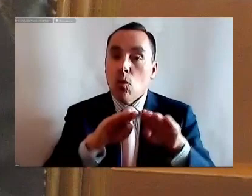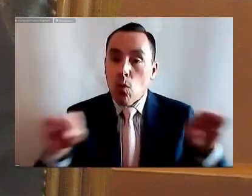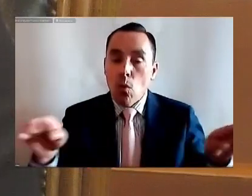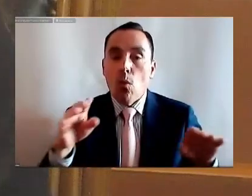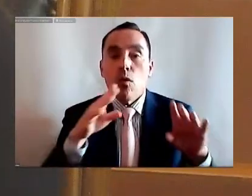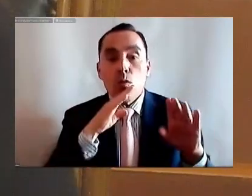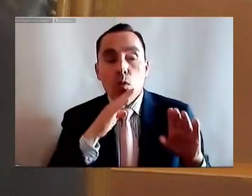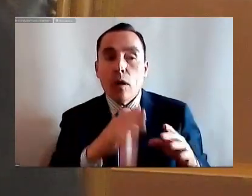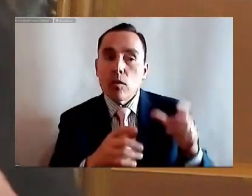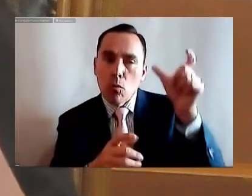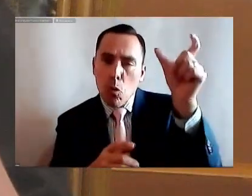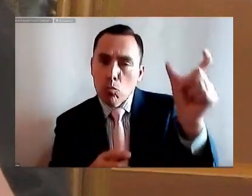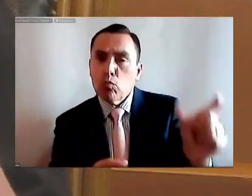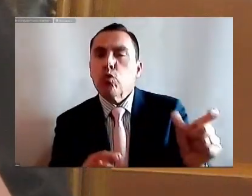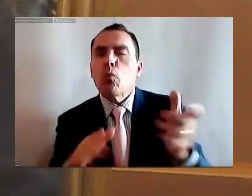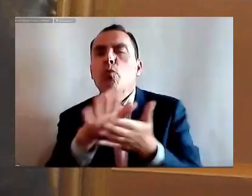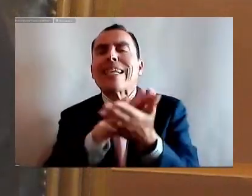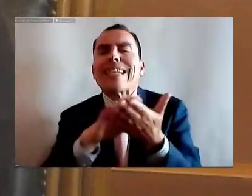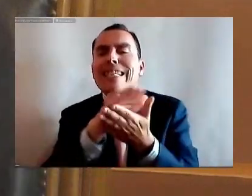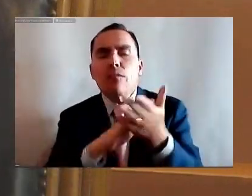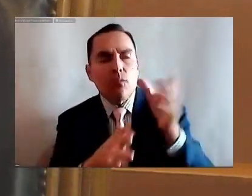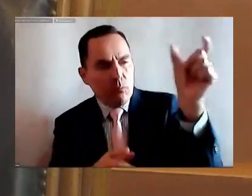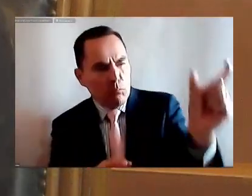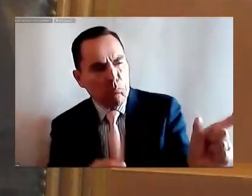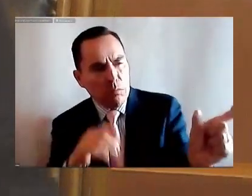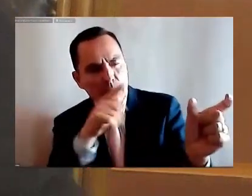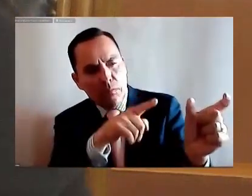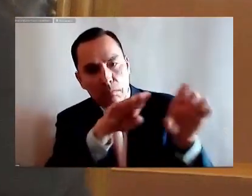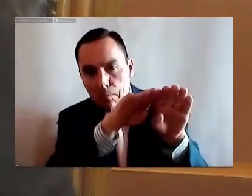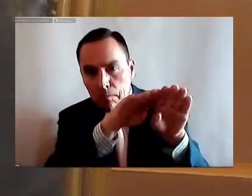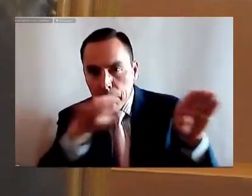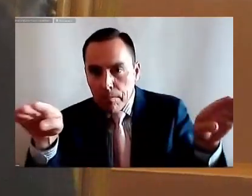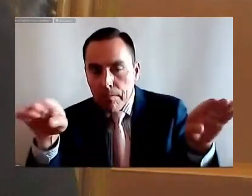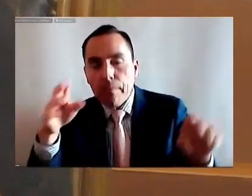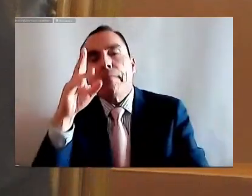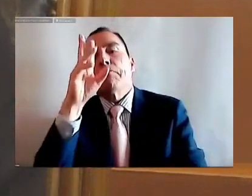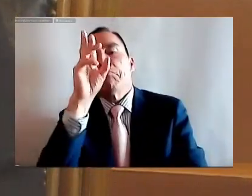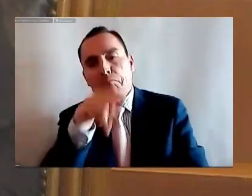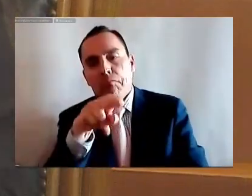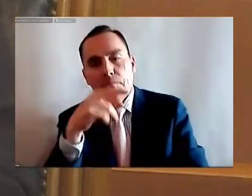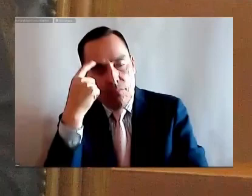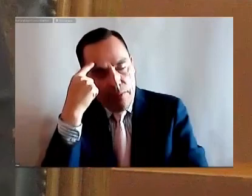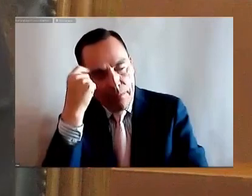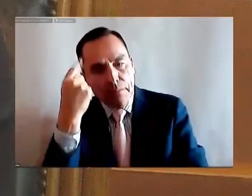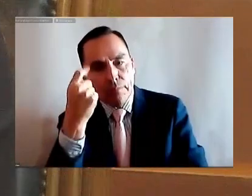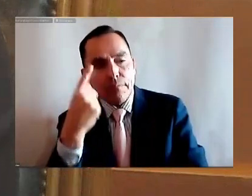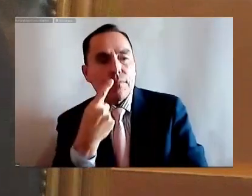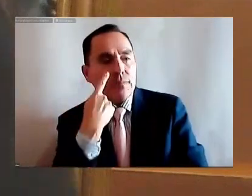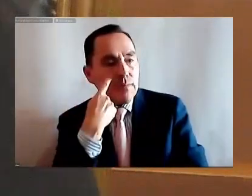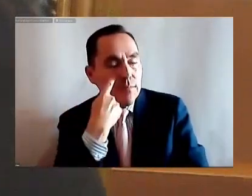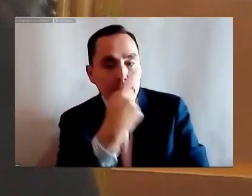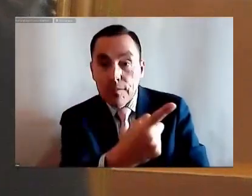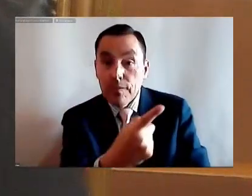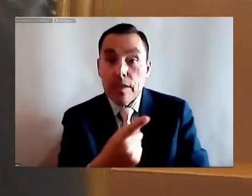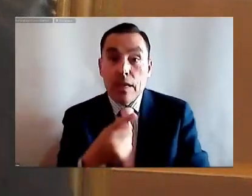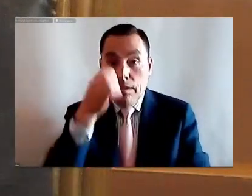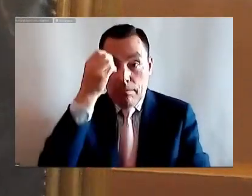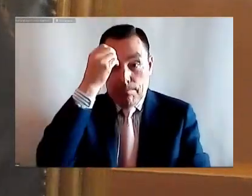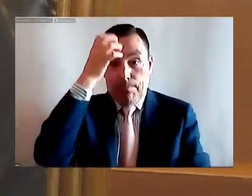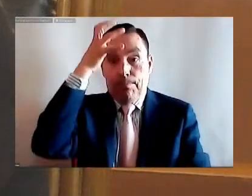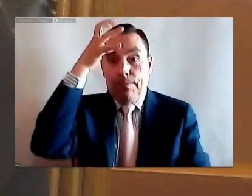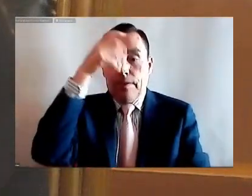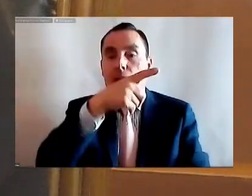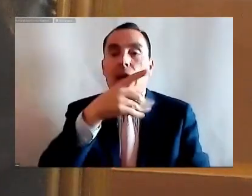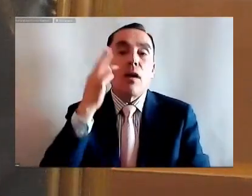como pasa siempre en derechos fundamentales, muy razonable, porque quiere decir reconocer la experiencia de la mujer en este tipo de problemas, cosa